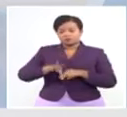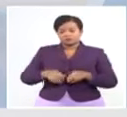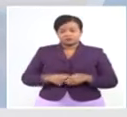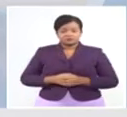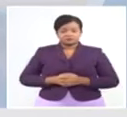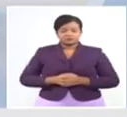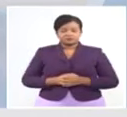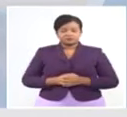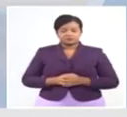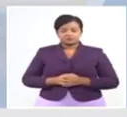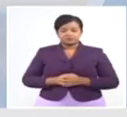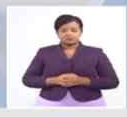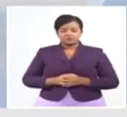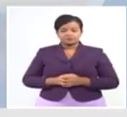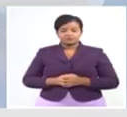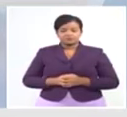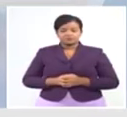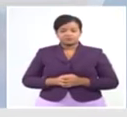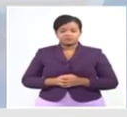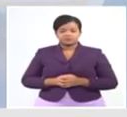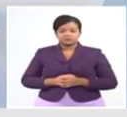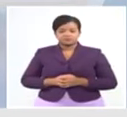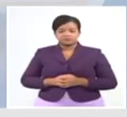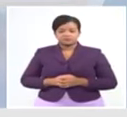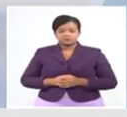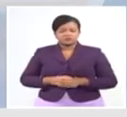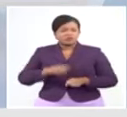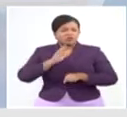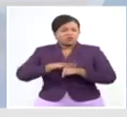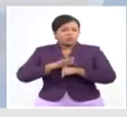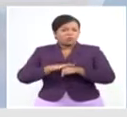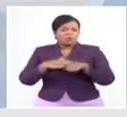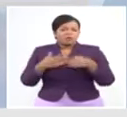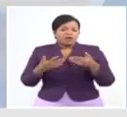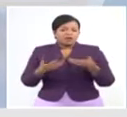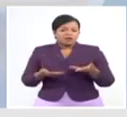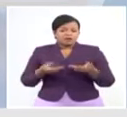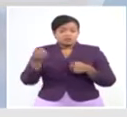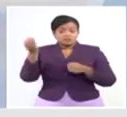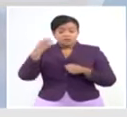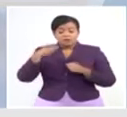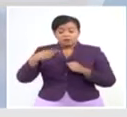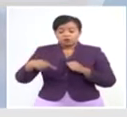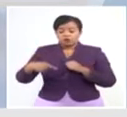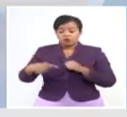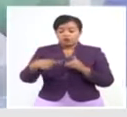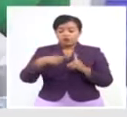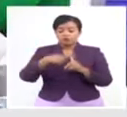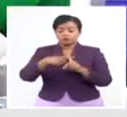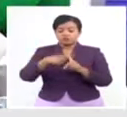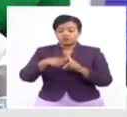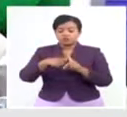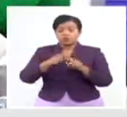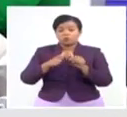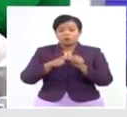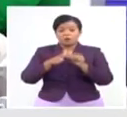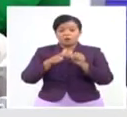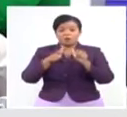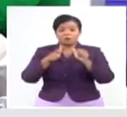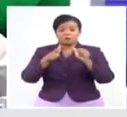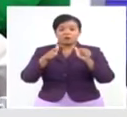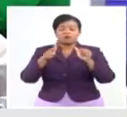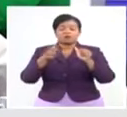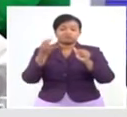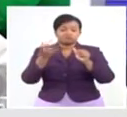ayer, y que tiene que ver con el número de personas que se diagnostican diariamente, que como hemos visto en